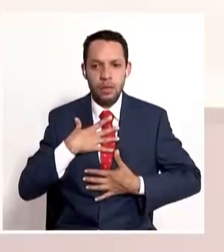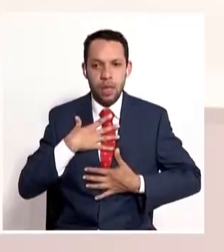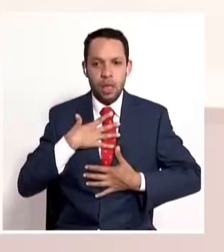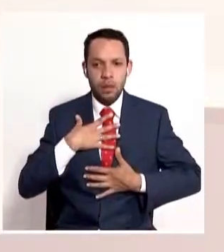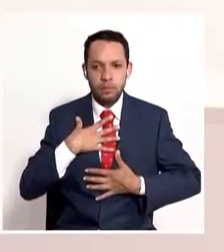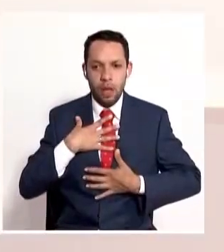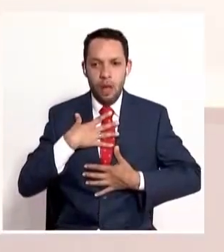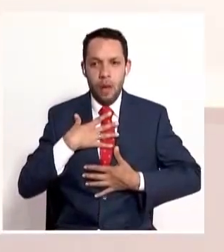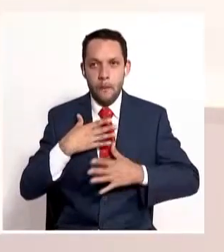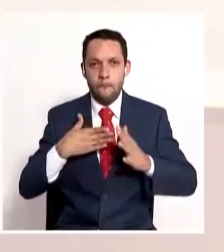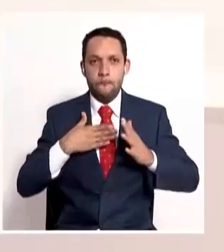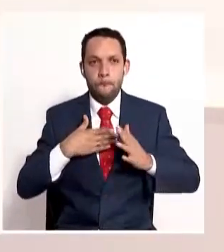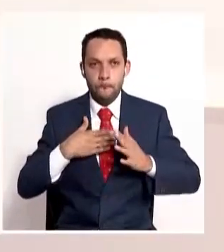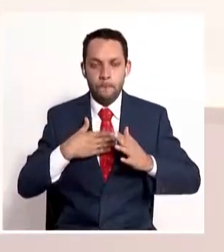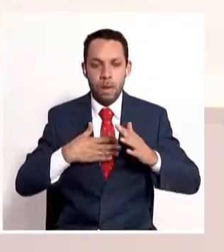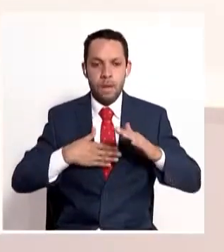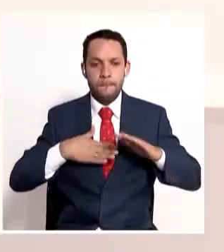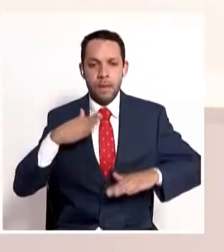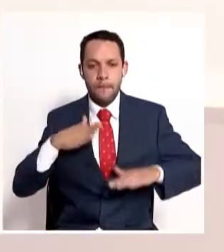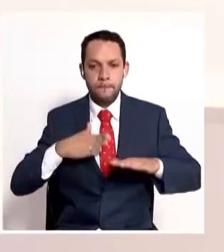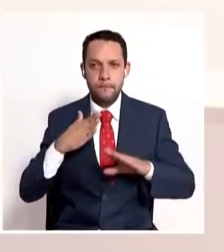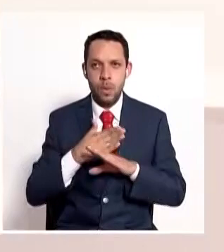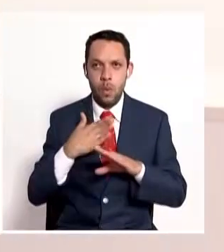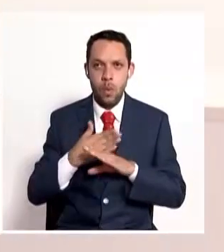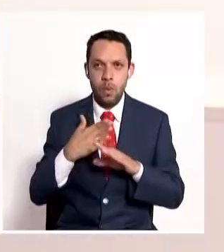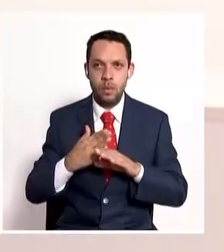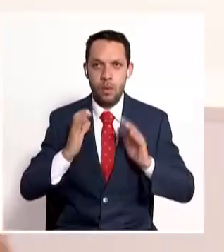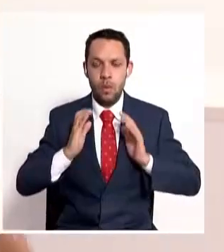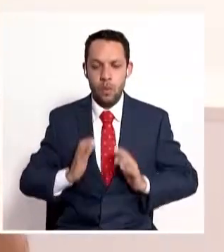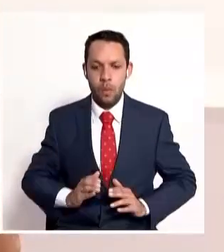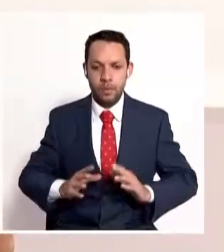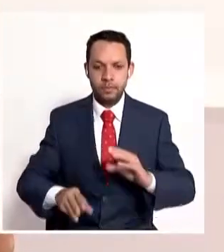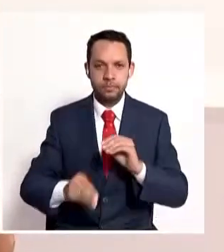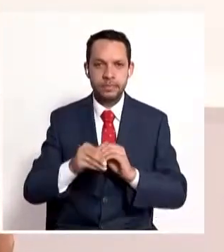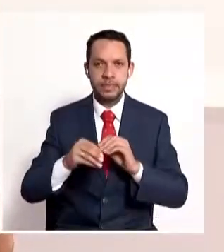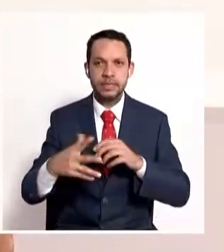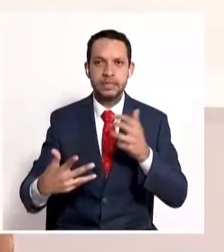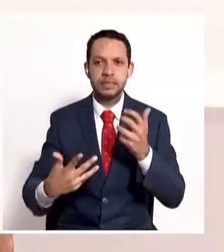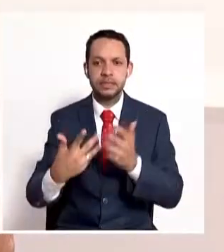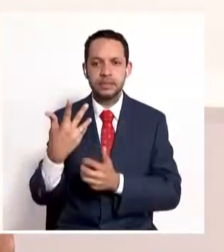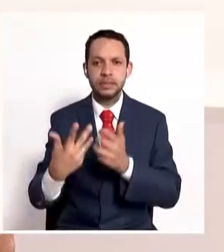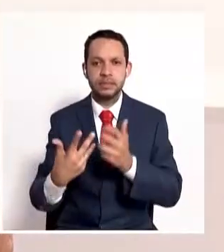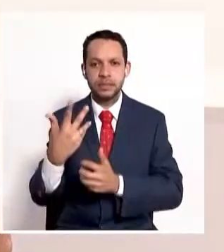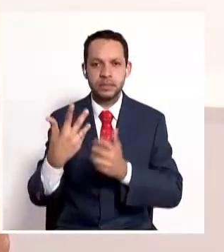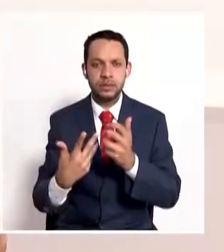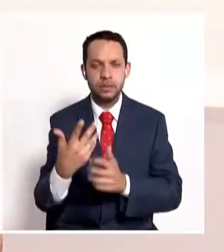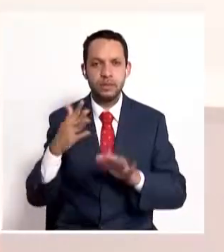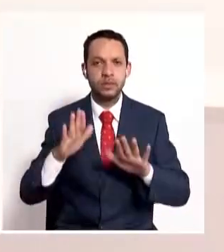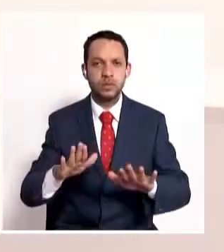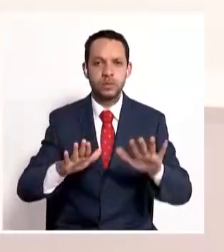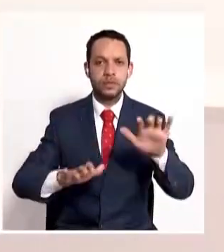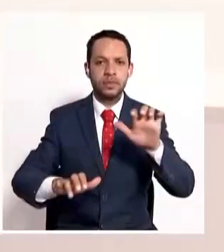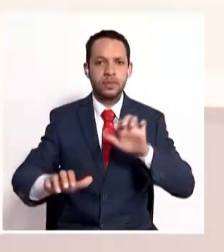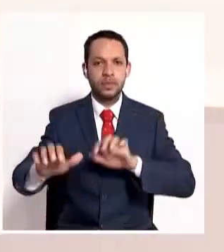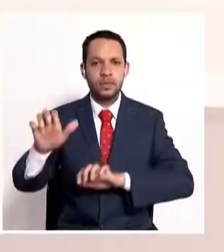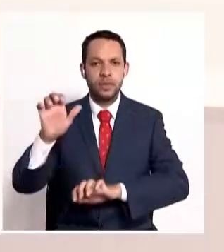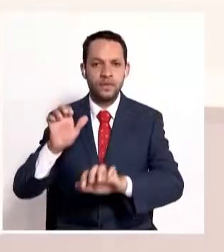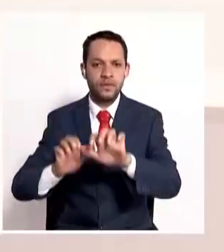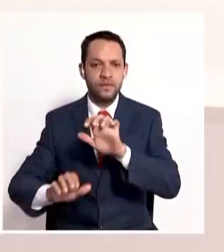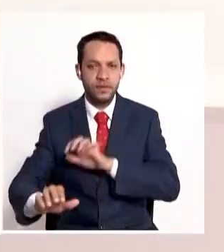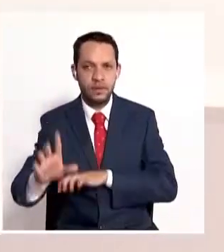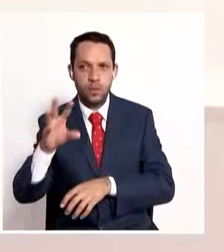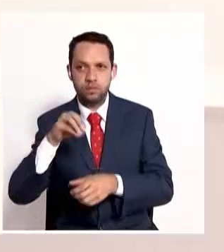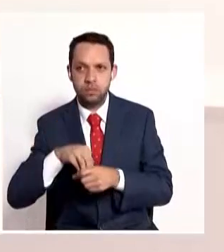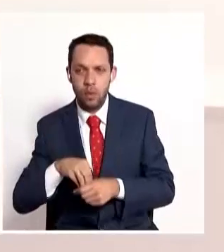está descompensada y es que el tema el sistema inmunológico no es que afecte únicamente las